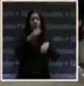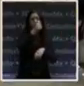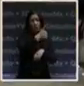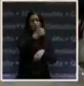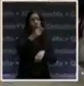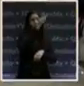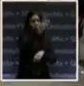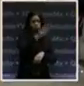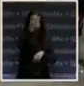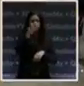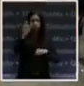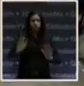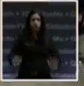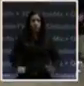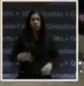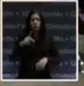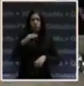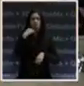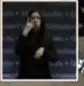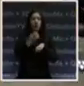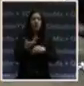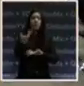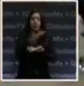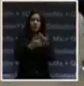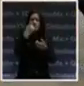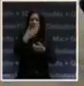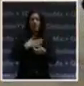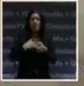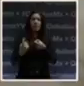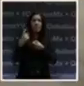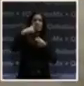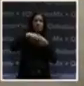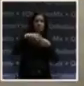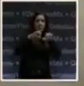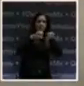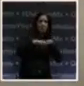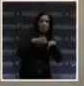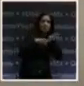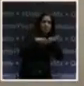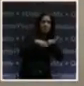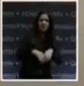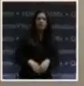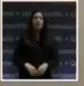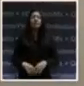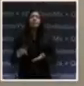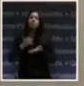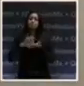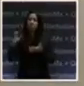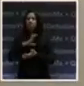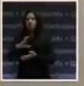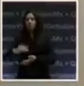y primordialmente a su vocación de servicio estará conformado el gabinete de un servidor. Muchas gracias. Gracias, candidato. Muy